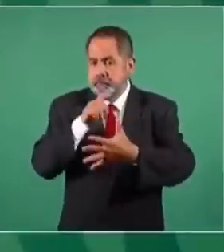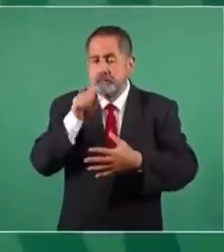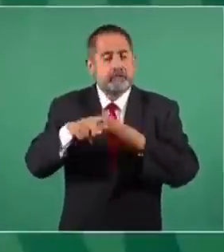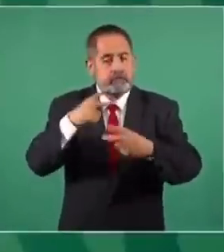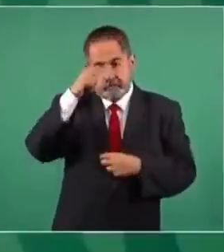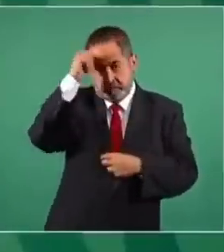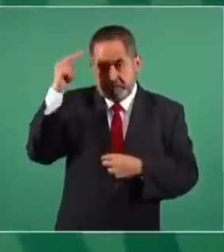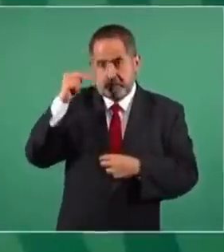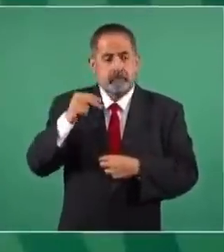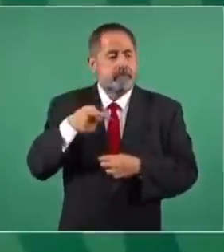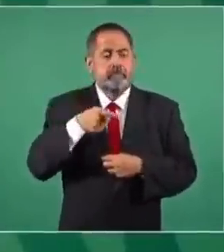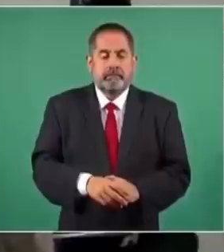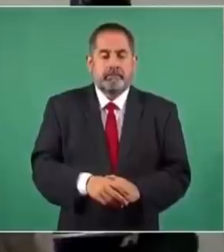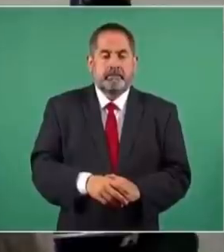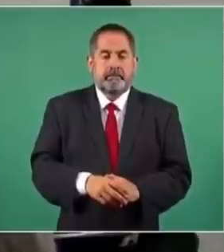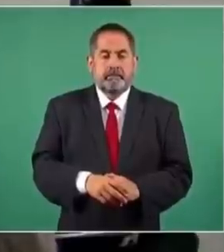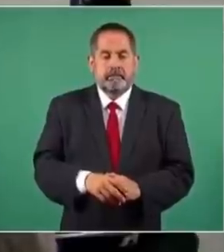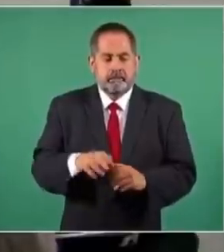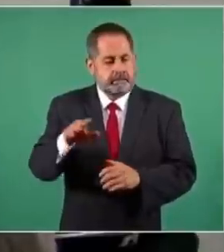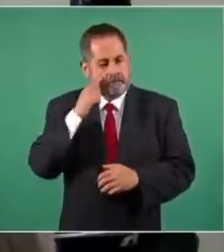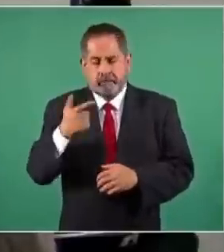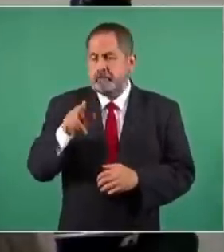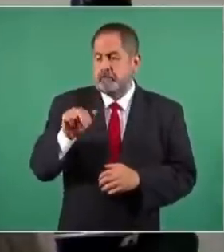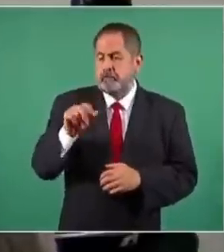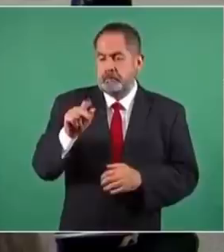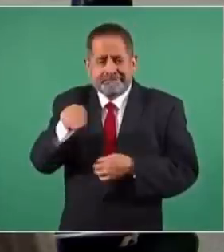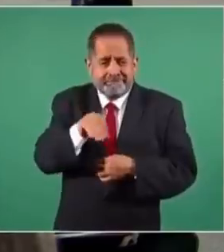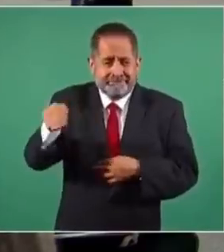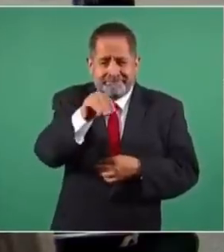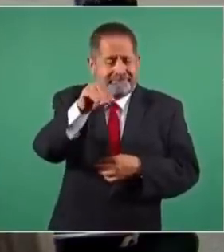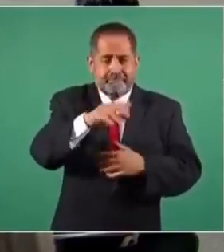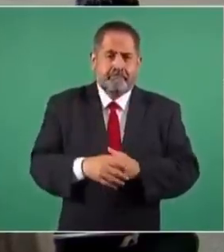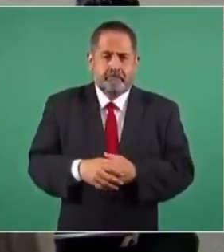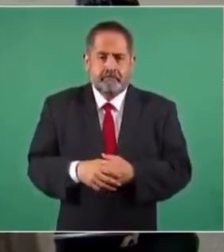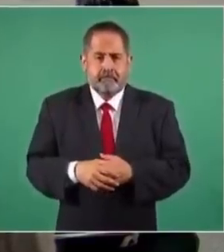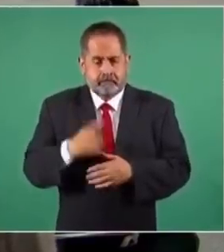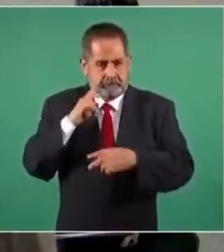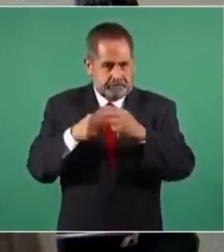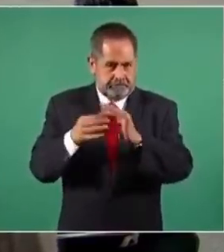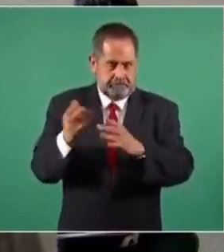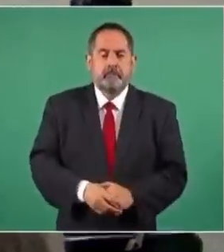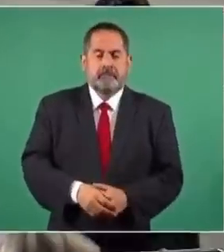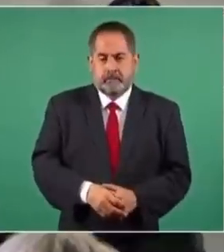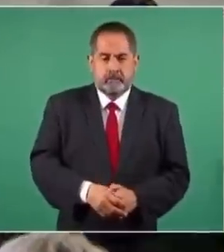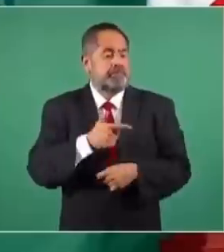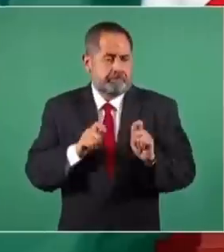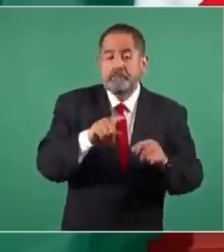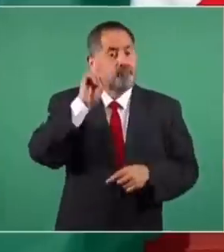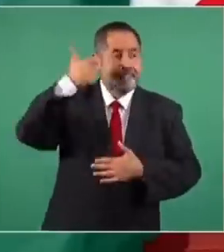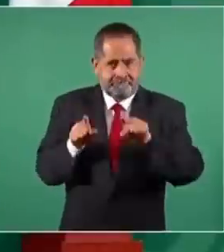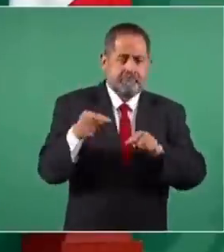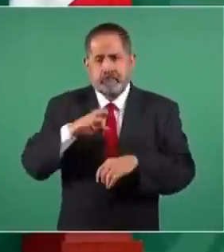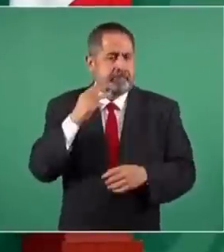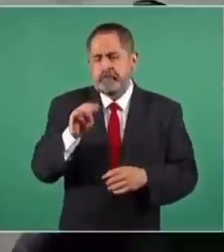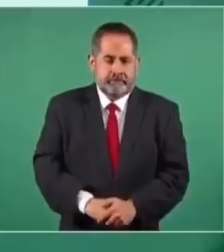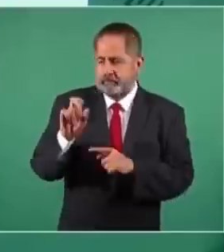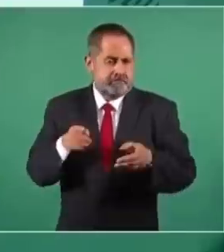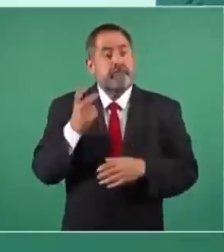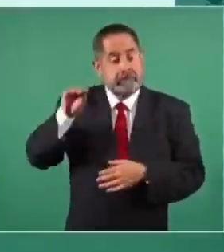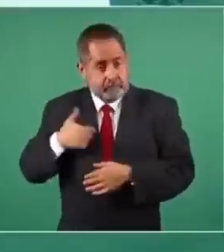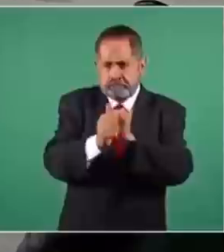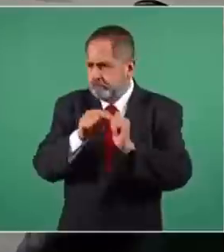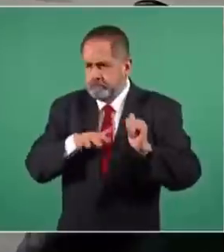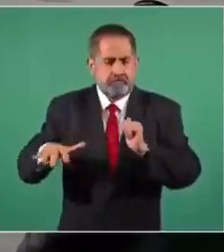Nayarit, a dos caminos, a Guadalupe y a La Yesca. Pero se los voy a explicar aquí. Una eternidad más